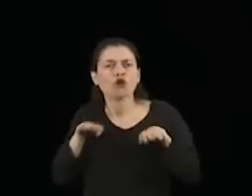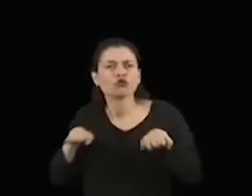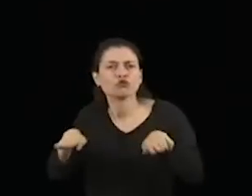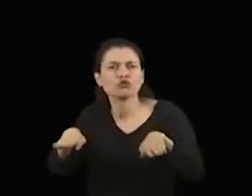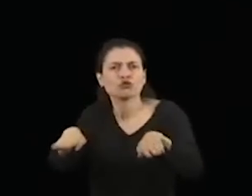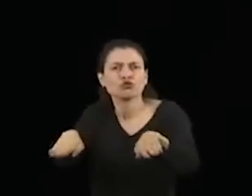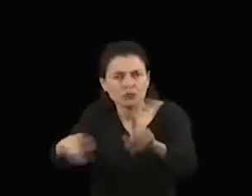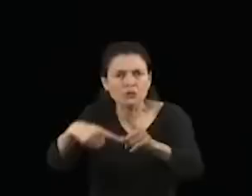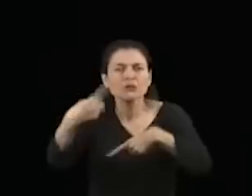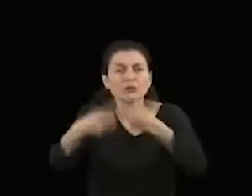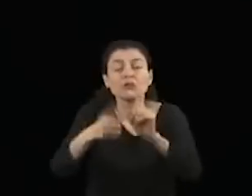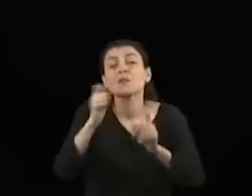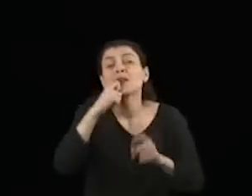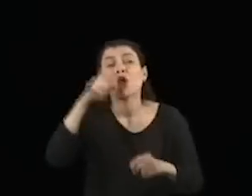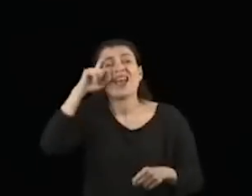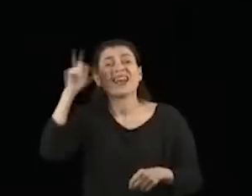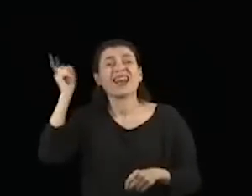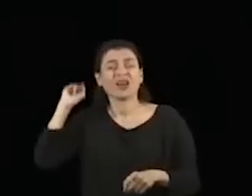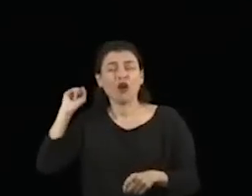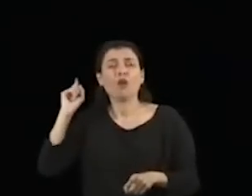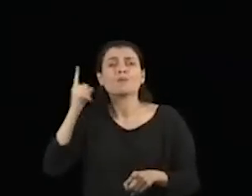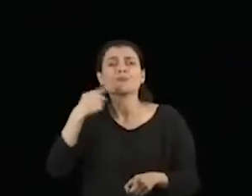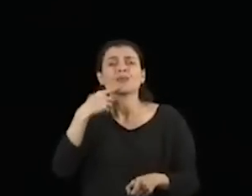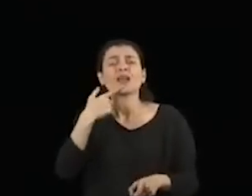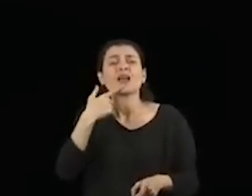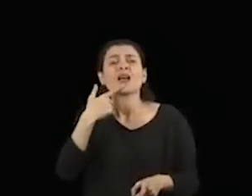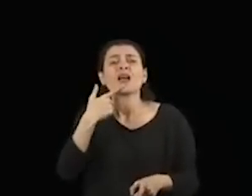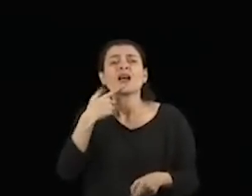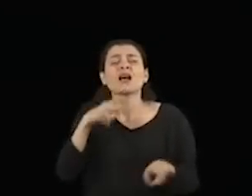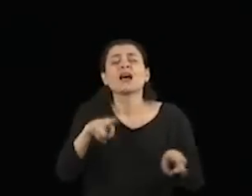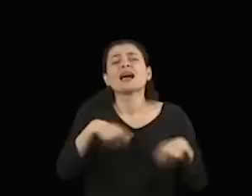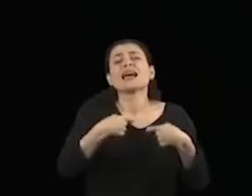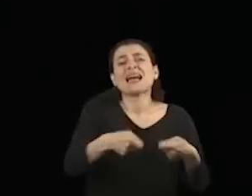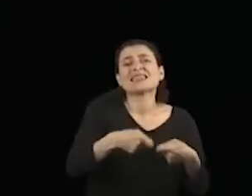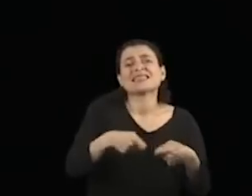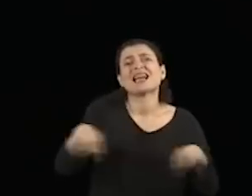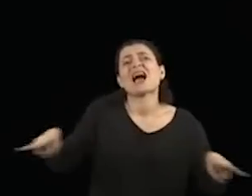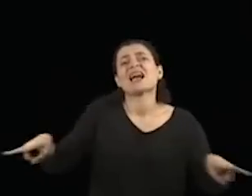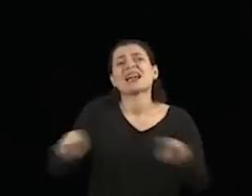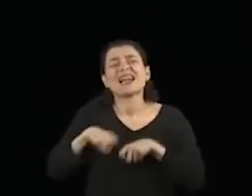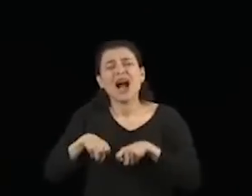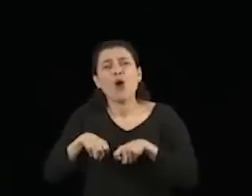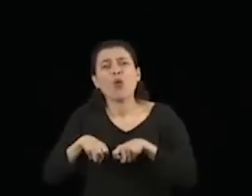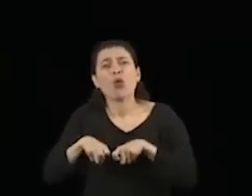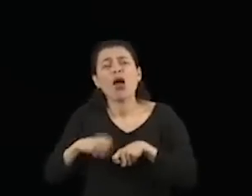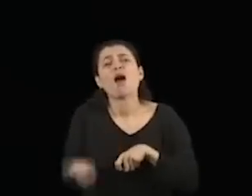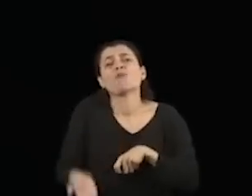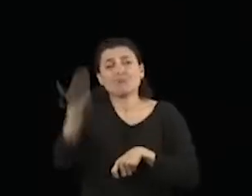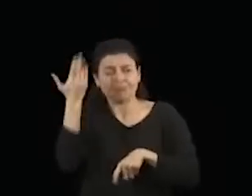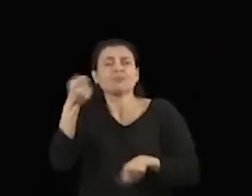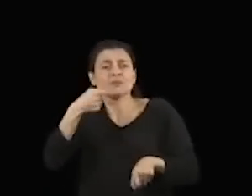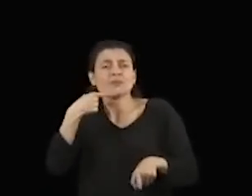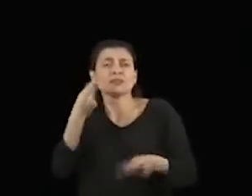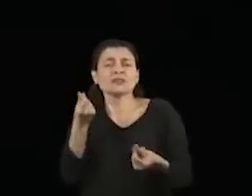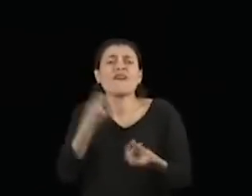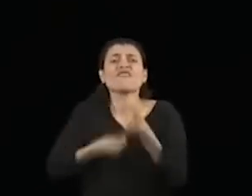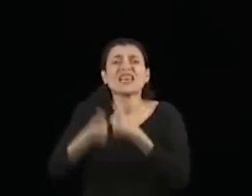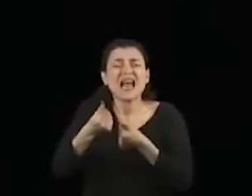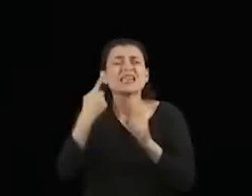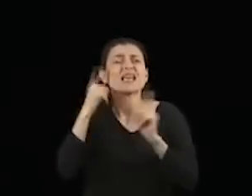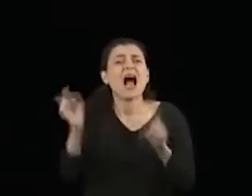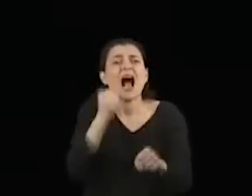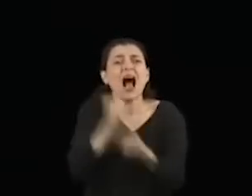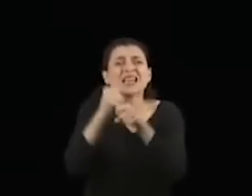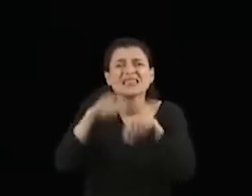superávit financiero, es decir, no primario, es financiero. Y digamos, la política de déficit cero continúa,